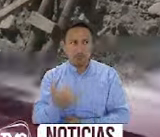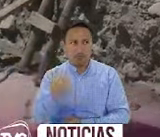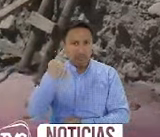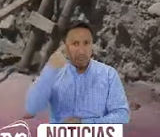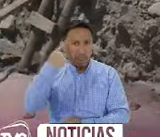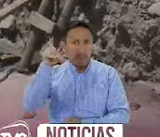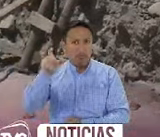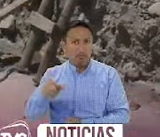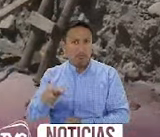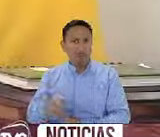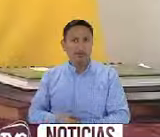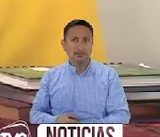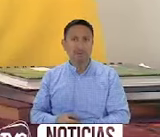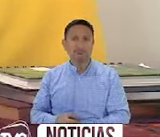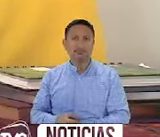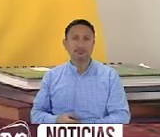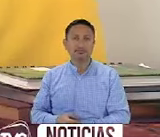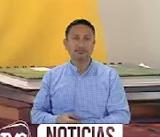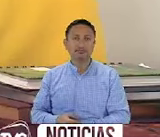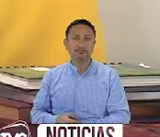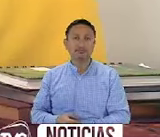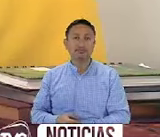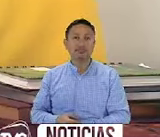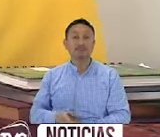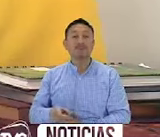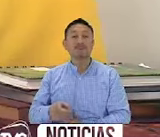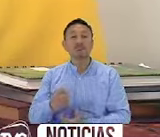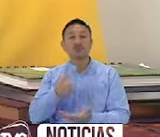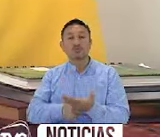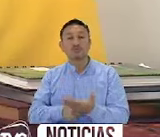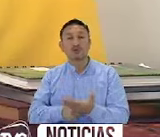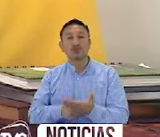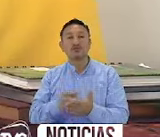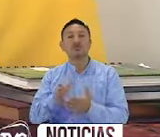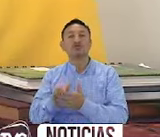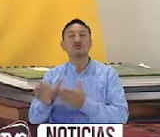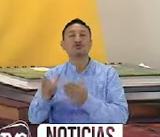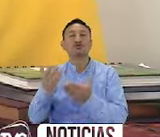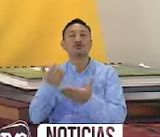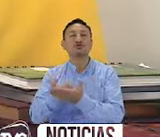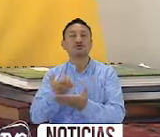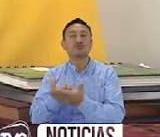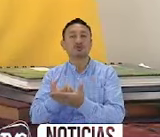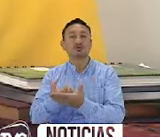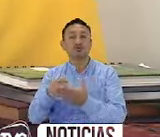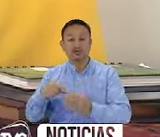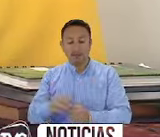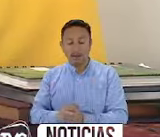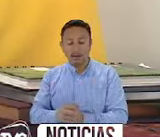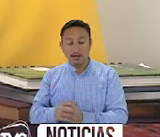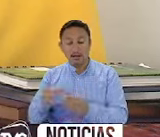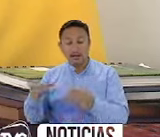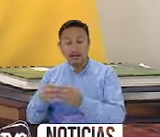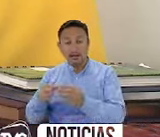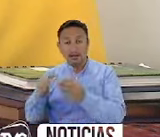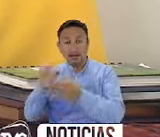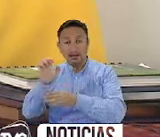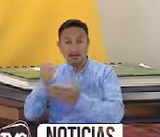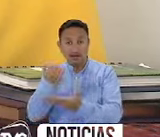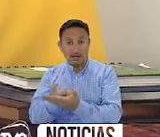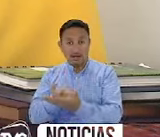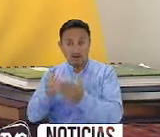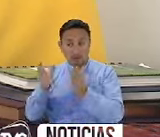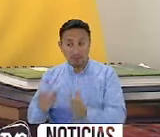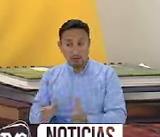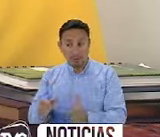necesitados. De estudios socioeconómicos realizados por el grupo de economistas Visión 2030, es buena la alternativa, son